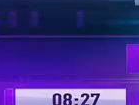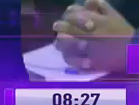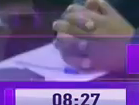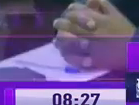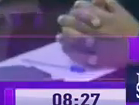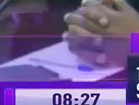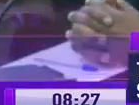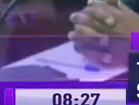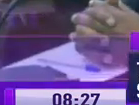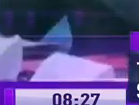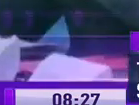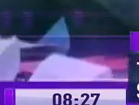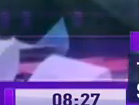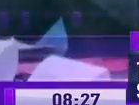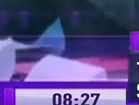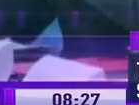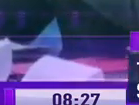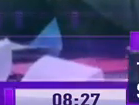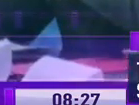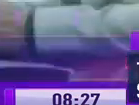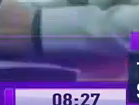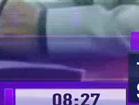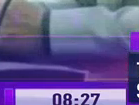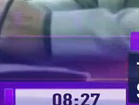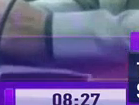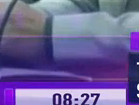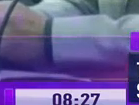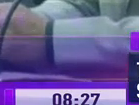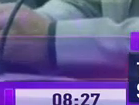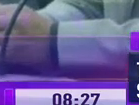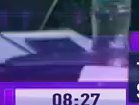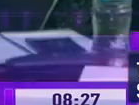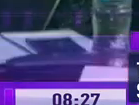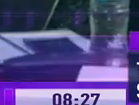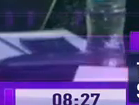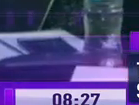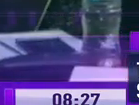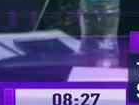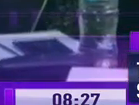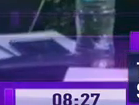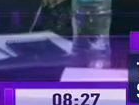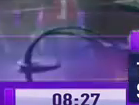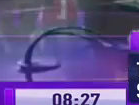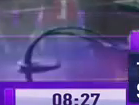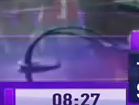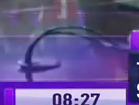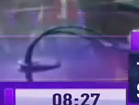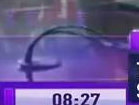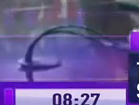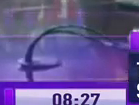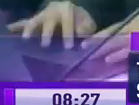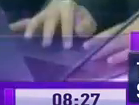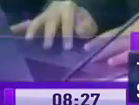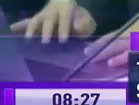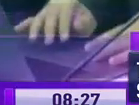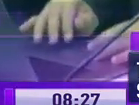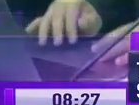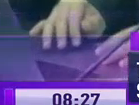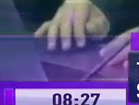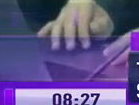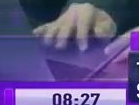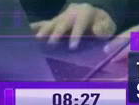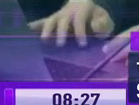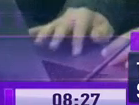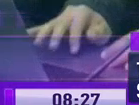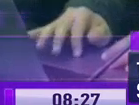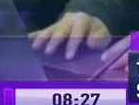la primera mesa de negociación sectorial se activó después de la paralización. Esto y más al retornar en el primer noticiero de la comunidad en Televicentro.